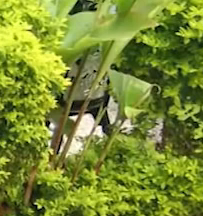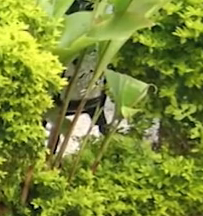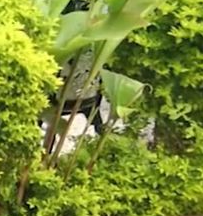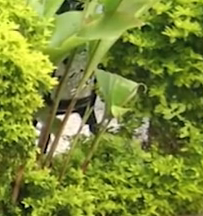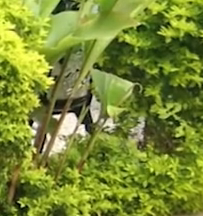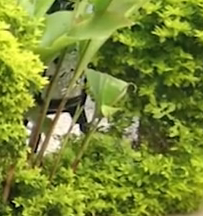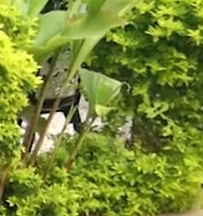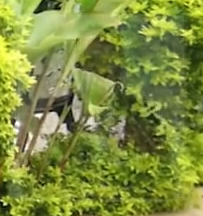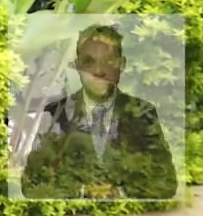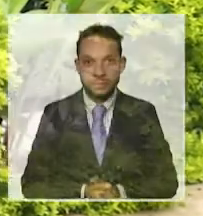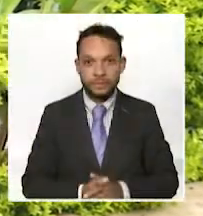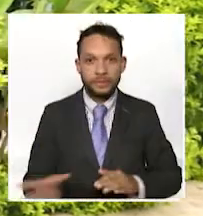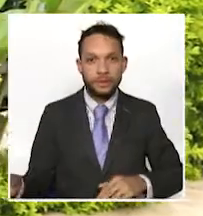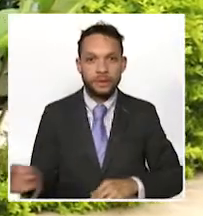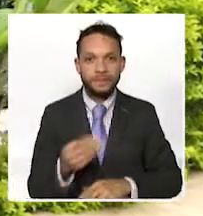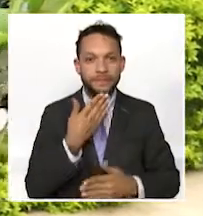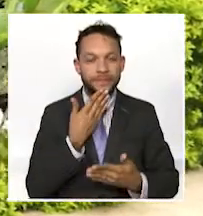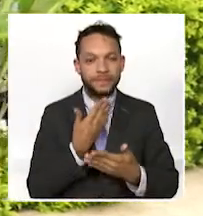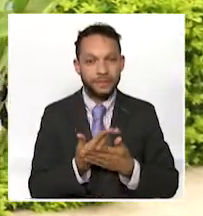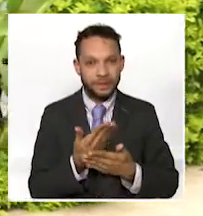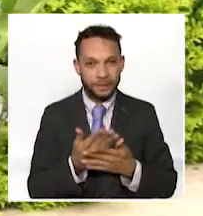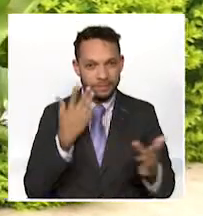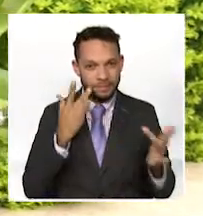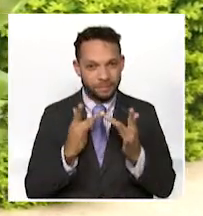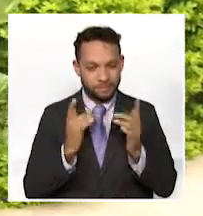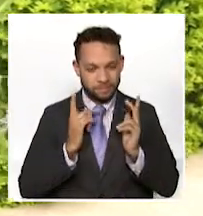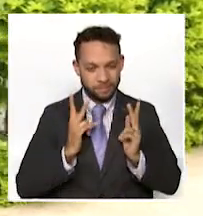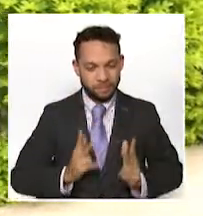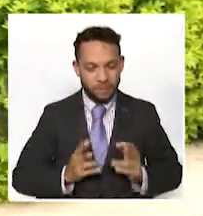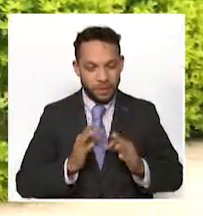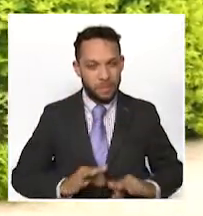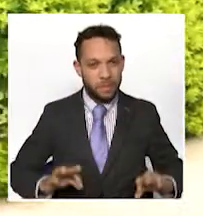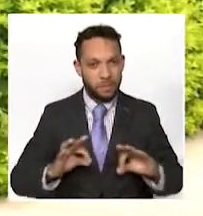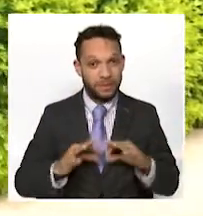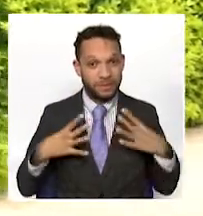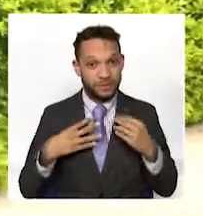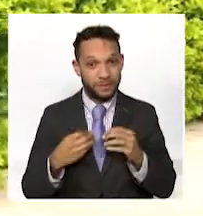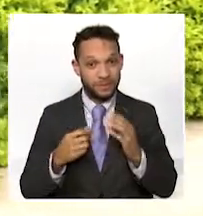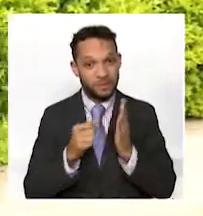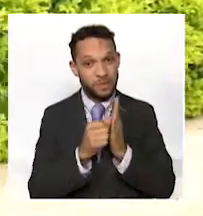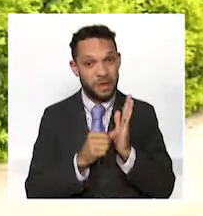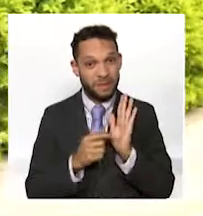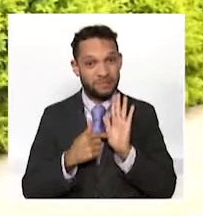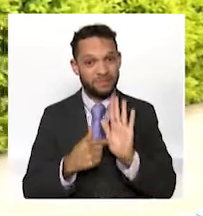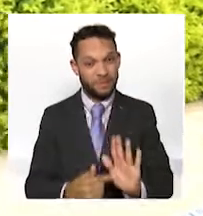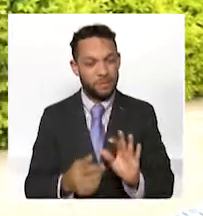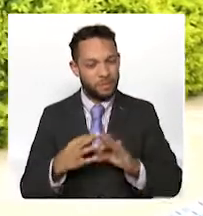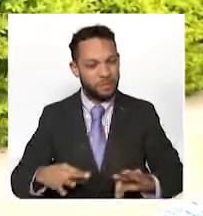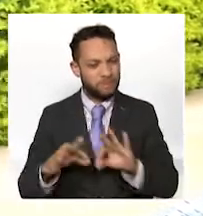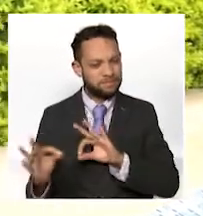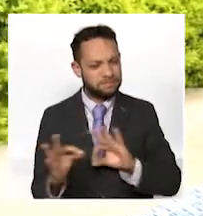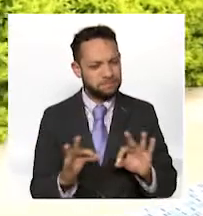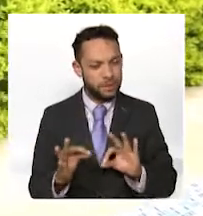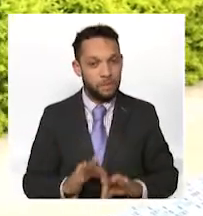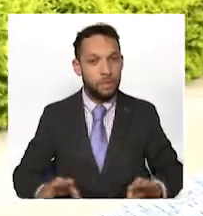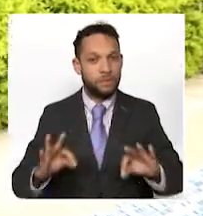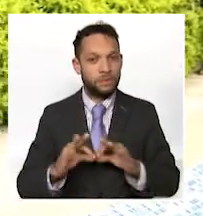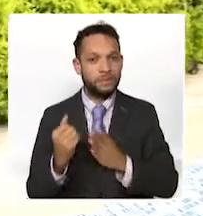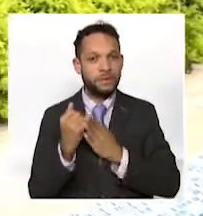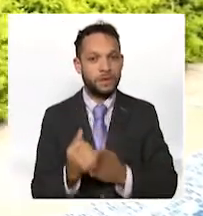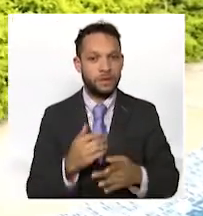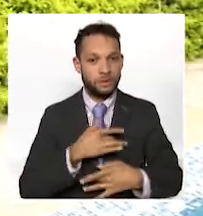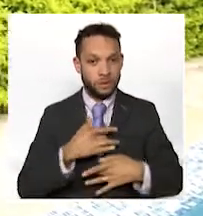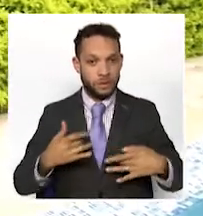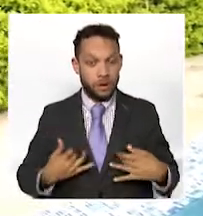Muchas gracias por estar nuevamente con nosotros en una nueva edición de Conexión Vital, un programa de prevención y educación en salud. Recuerden que este programa ni